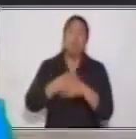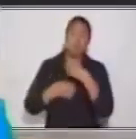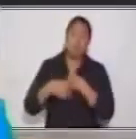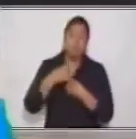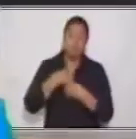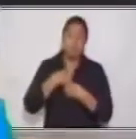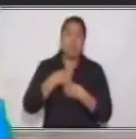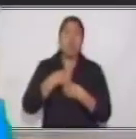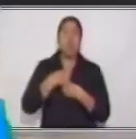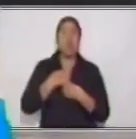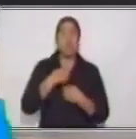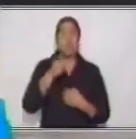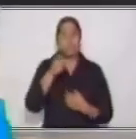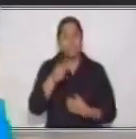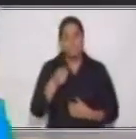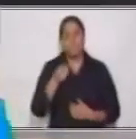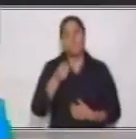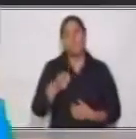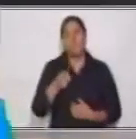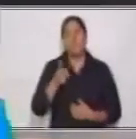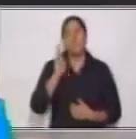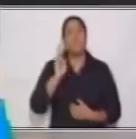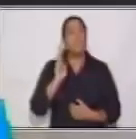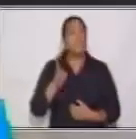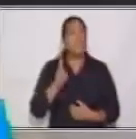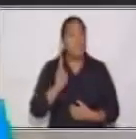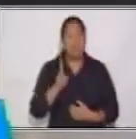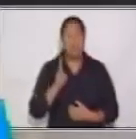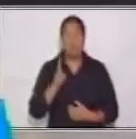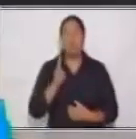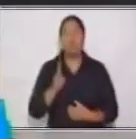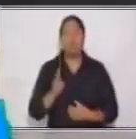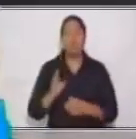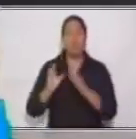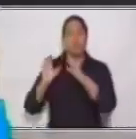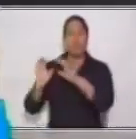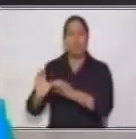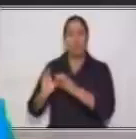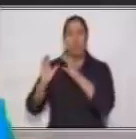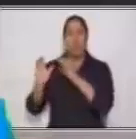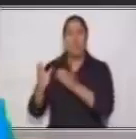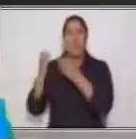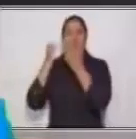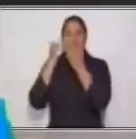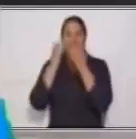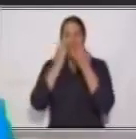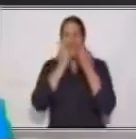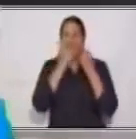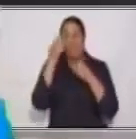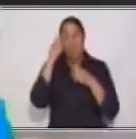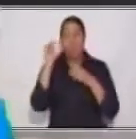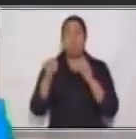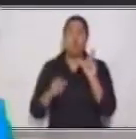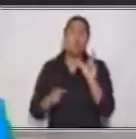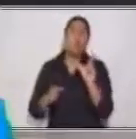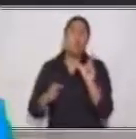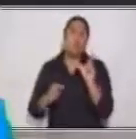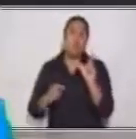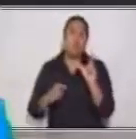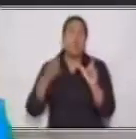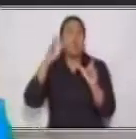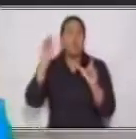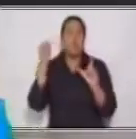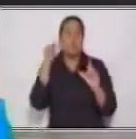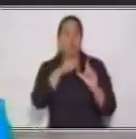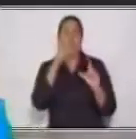siempre hay que valorar y respetar a las mazorcas, por muy pequeñas que sean. Las mazorcas son